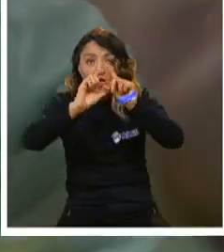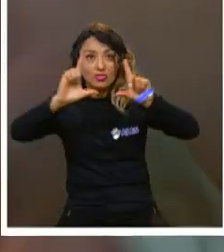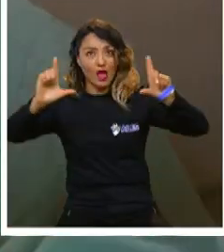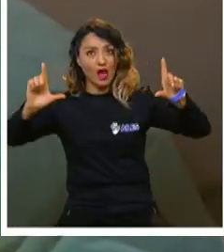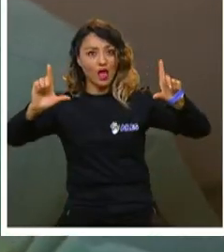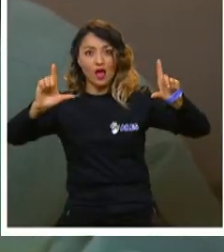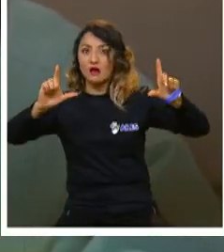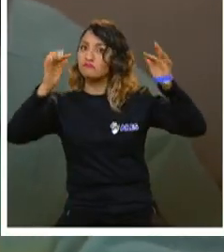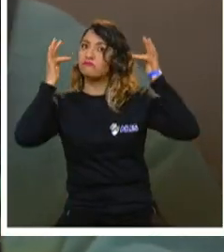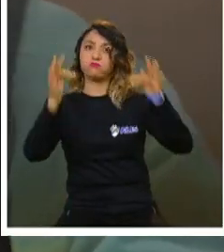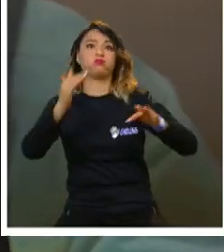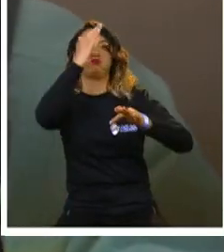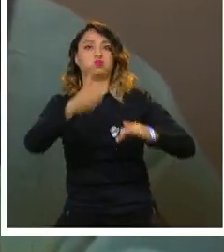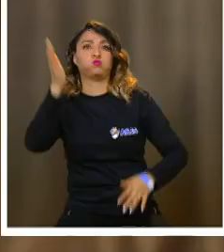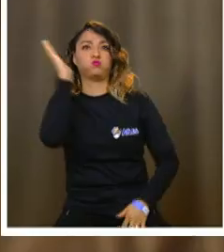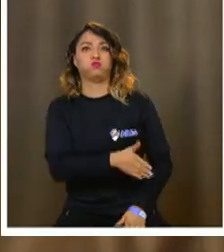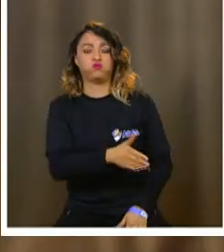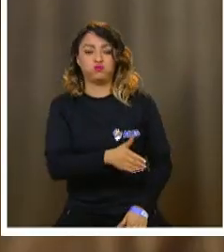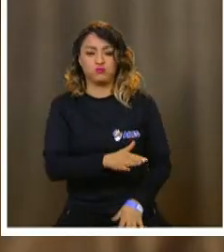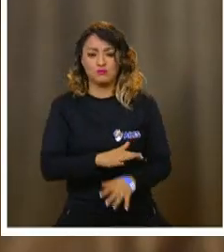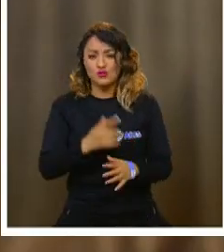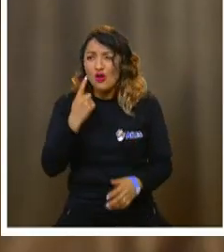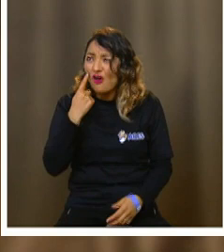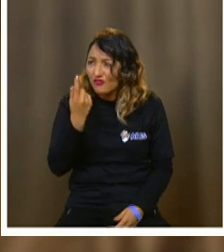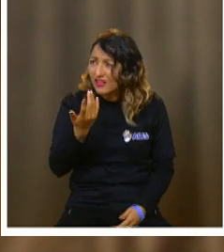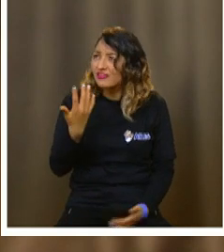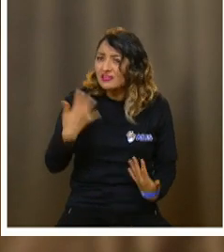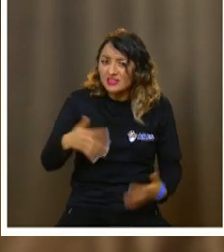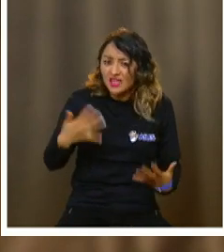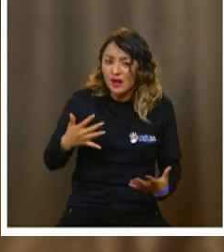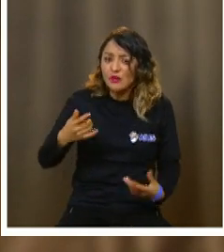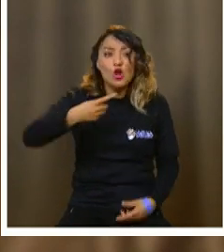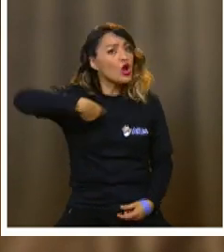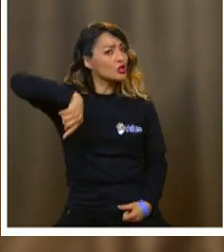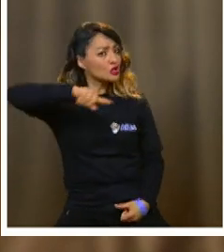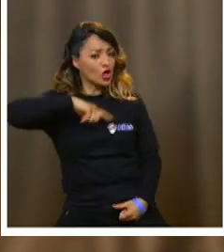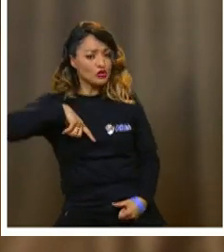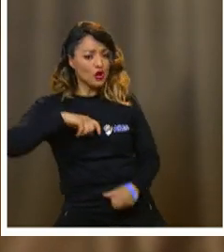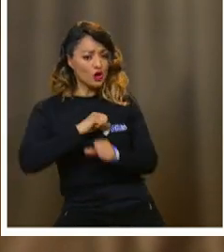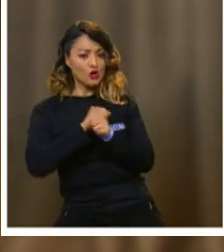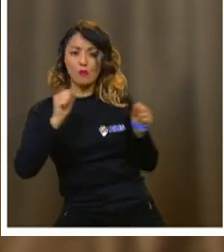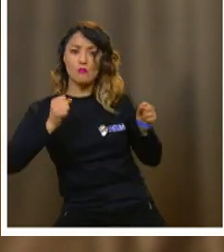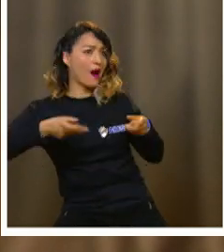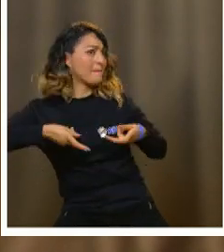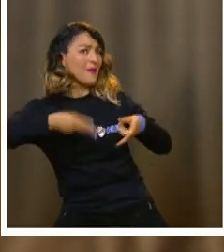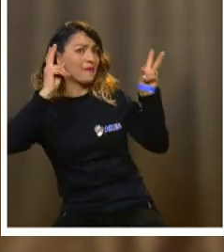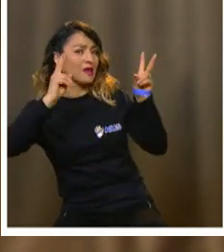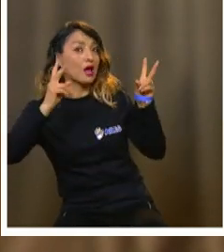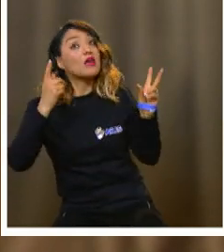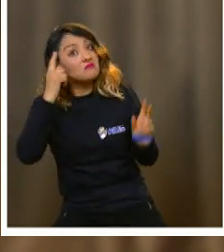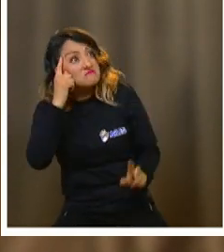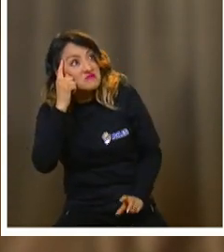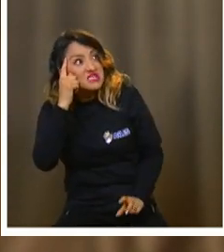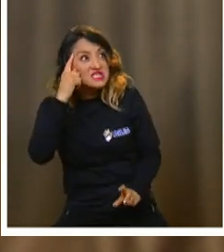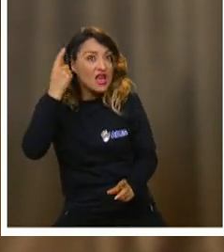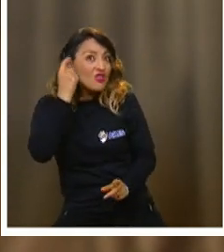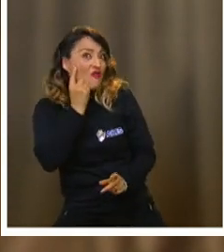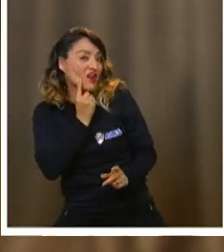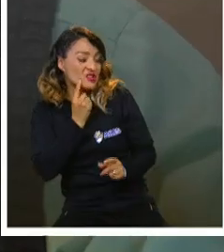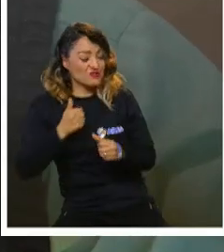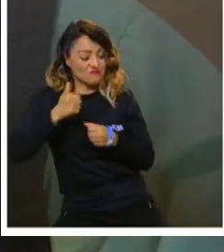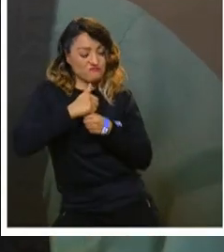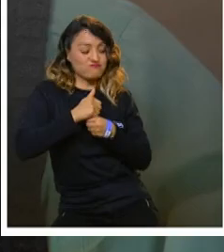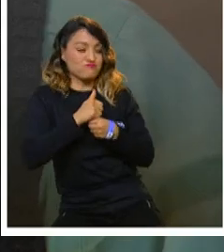eso mismo estaba viendo, yo no... Yo creo que esto nosotros no podemos permitirlo. Así que estoy organizando una